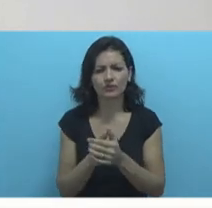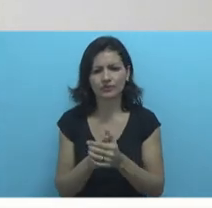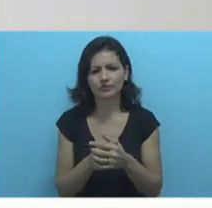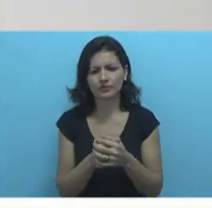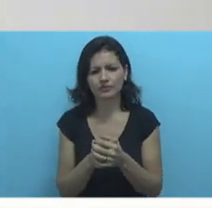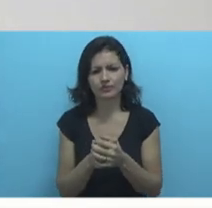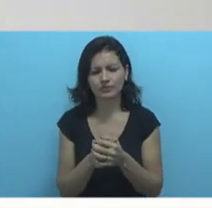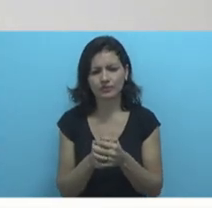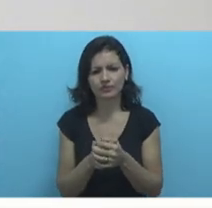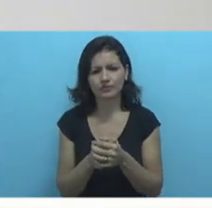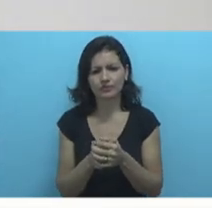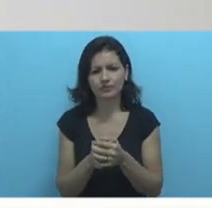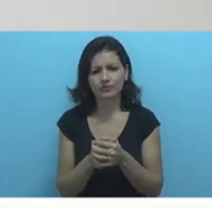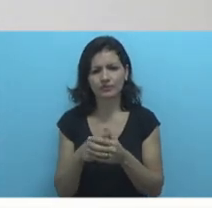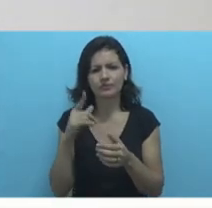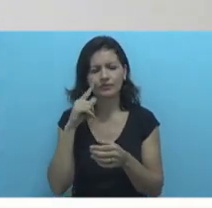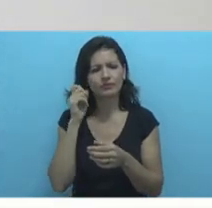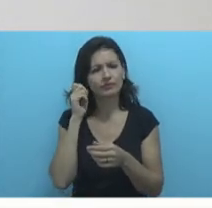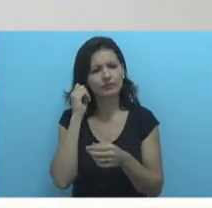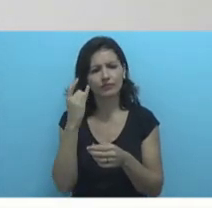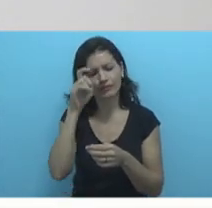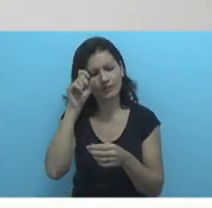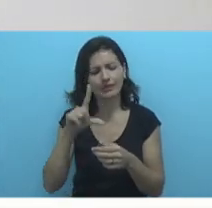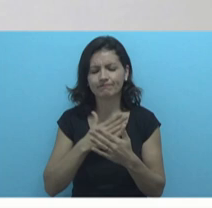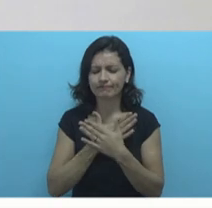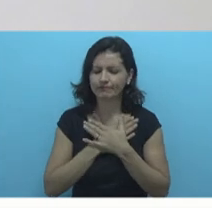vano. Miguel, te quiero tanto.